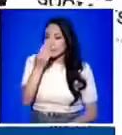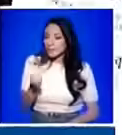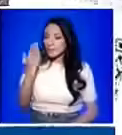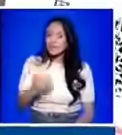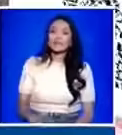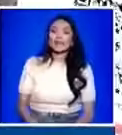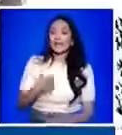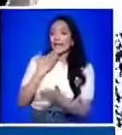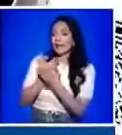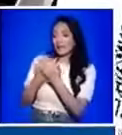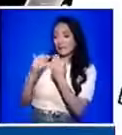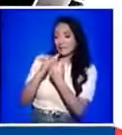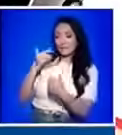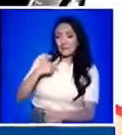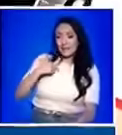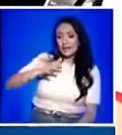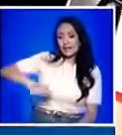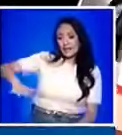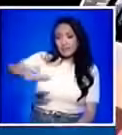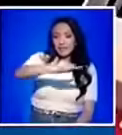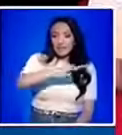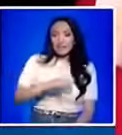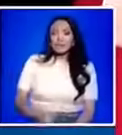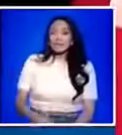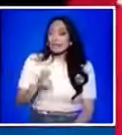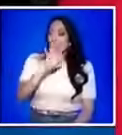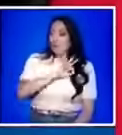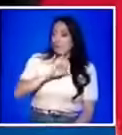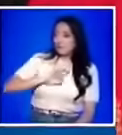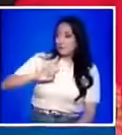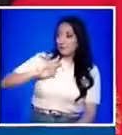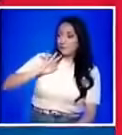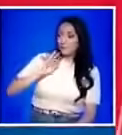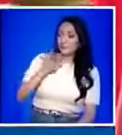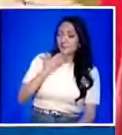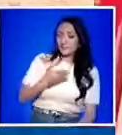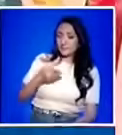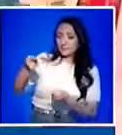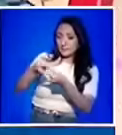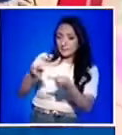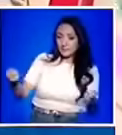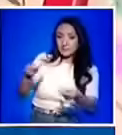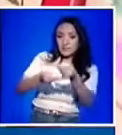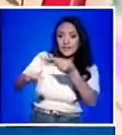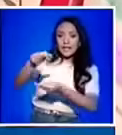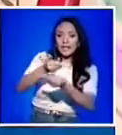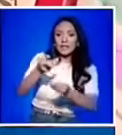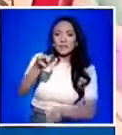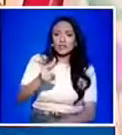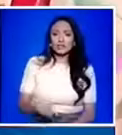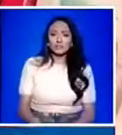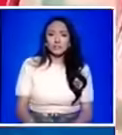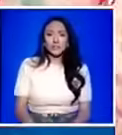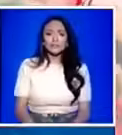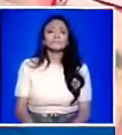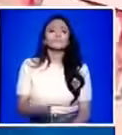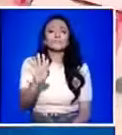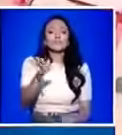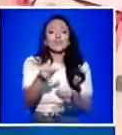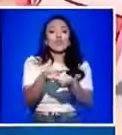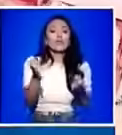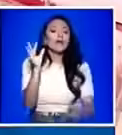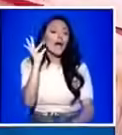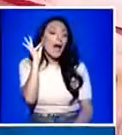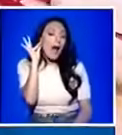muchas gracias por visitar mi stand y a la prefectura de Pichincha por darnos estos espacios para comerciar nuestros productos. Aquí le ofrezco